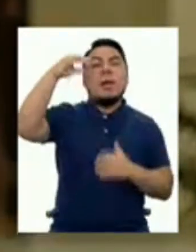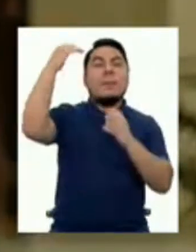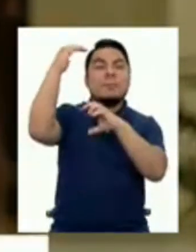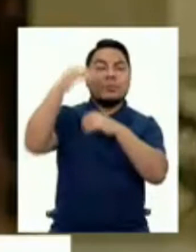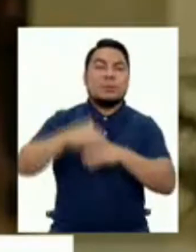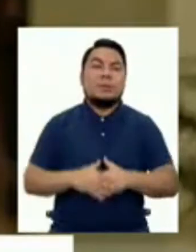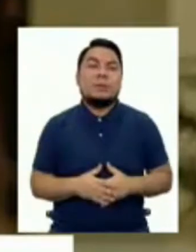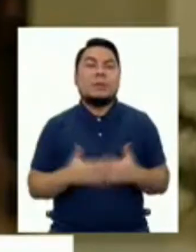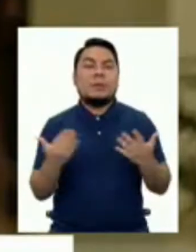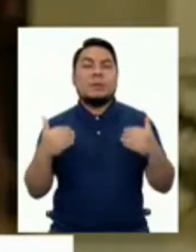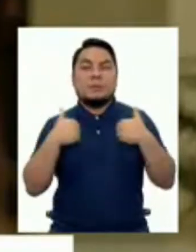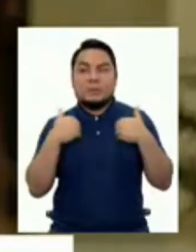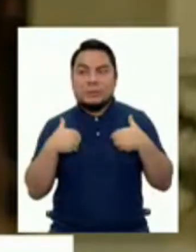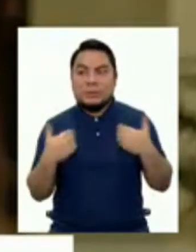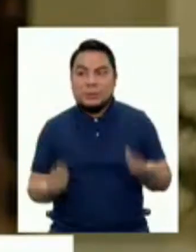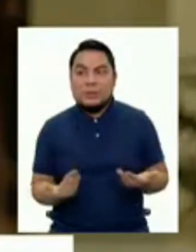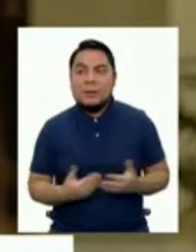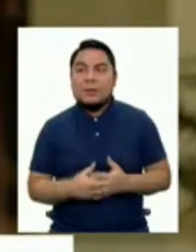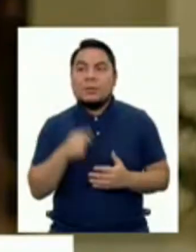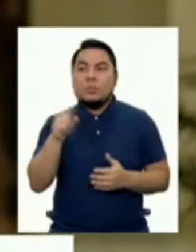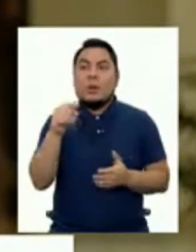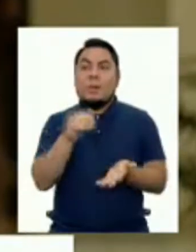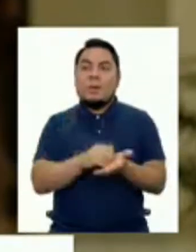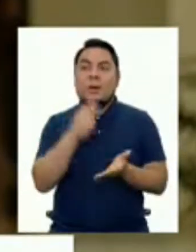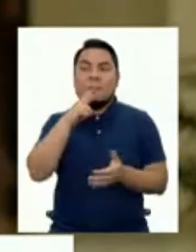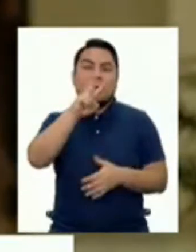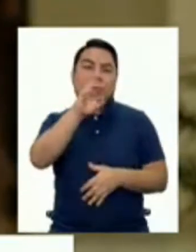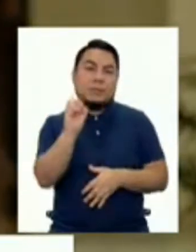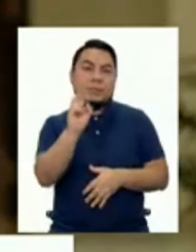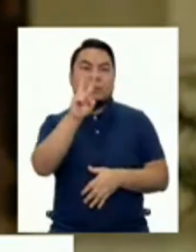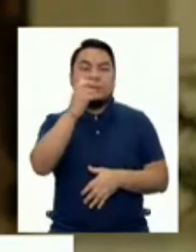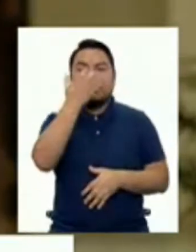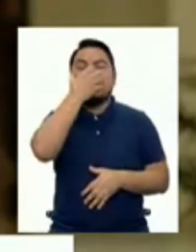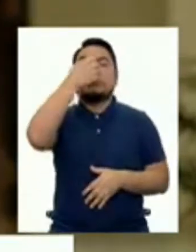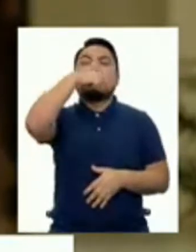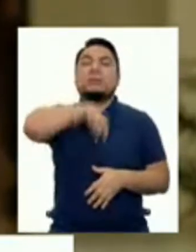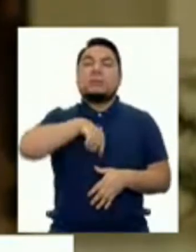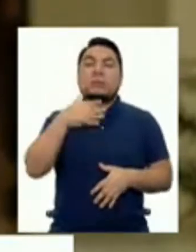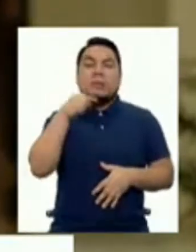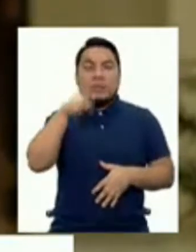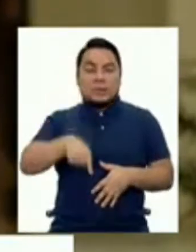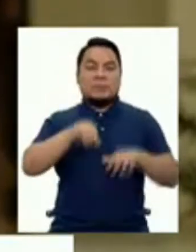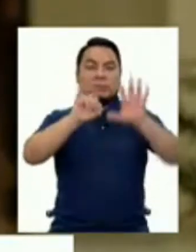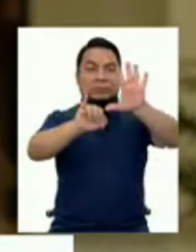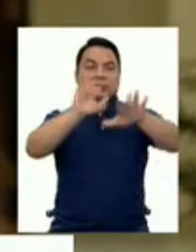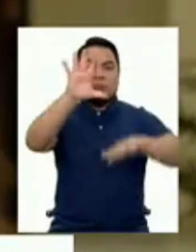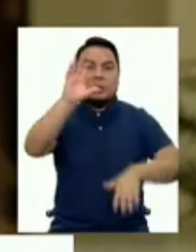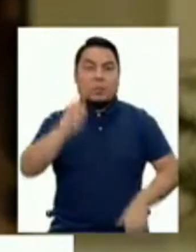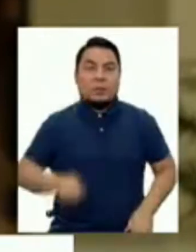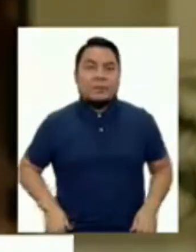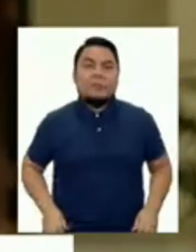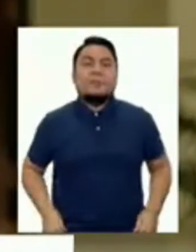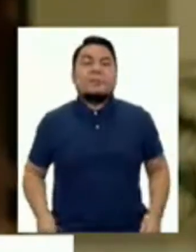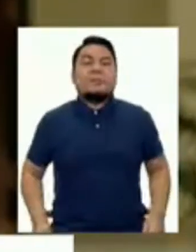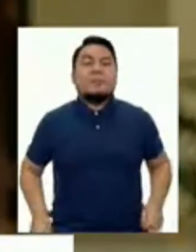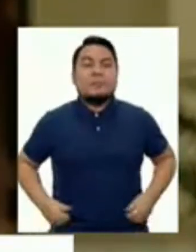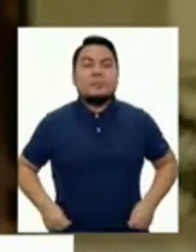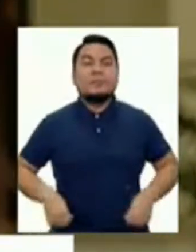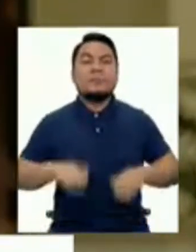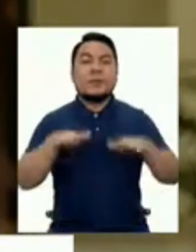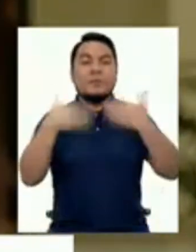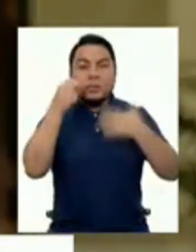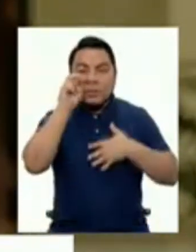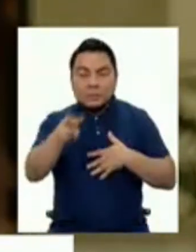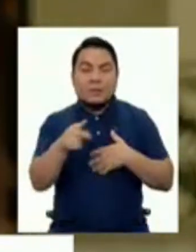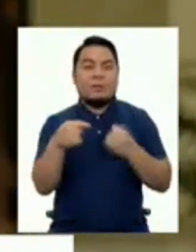¿no?, que tiene un poco más de 20 ventiladores mecánicos asignados de estos 650. Y así podemos ver